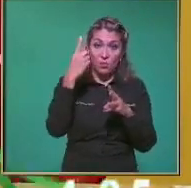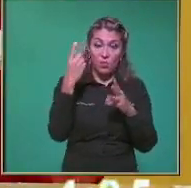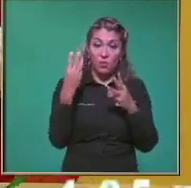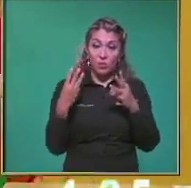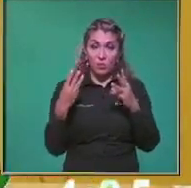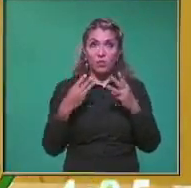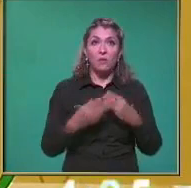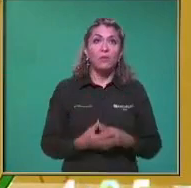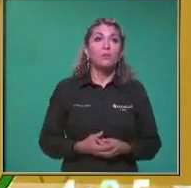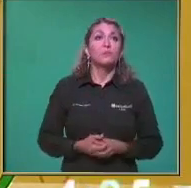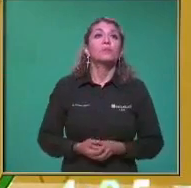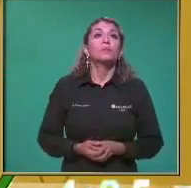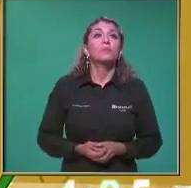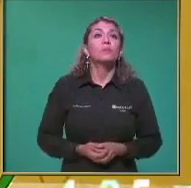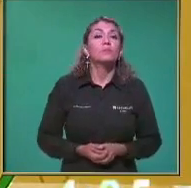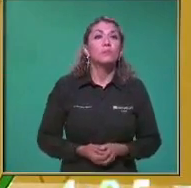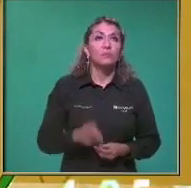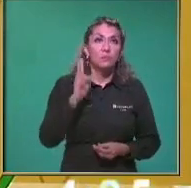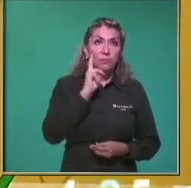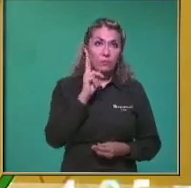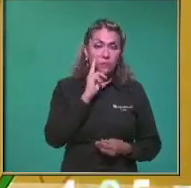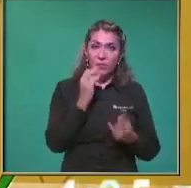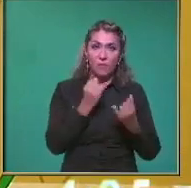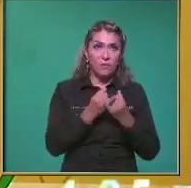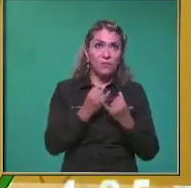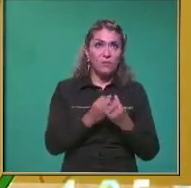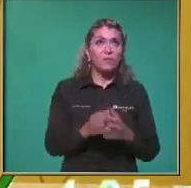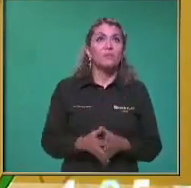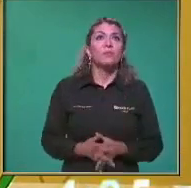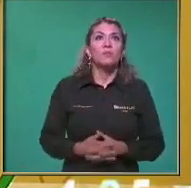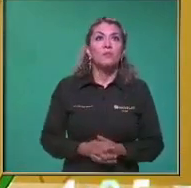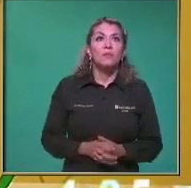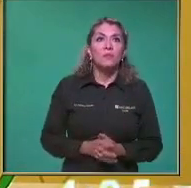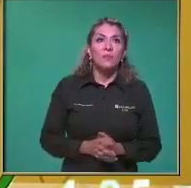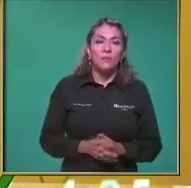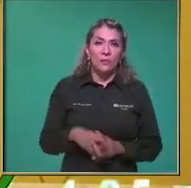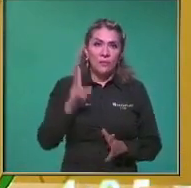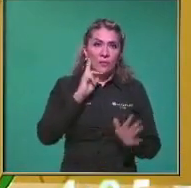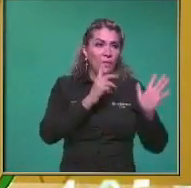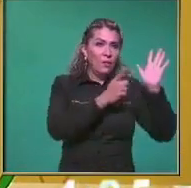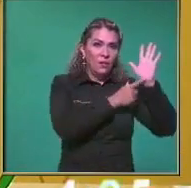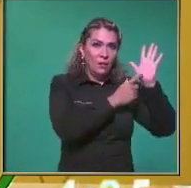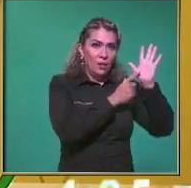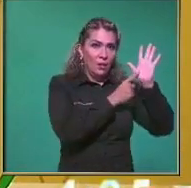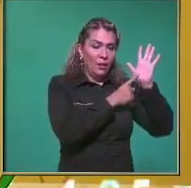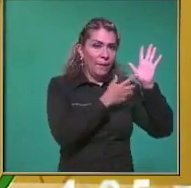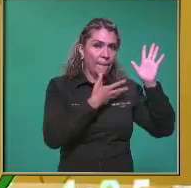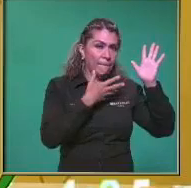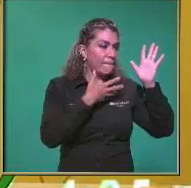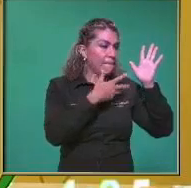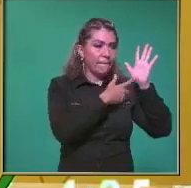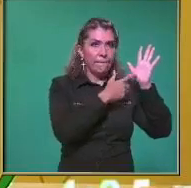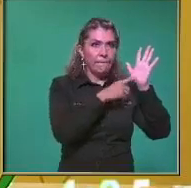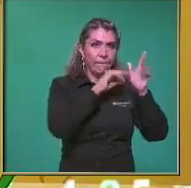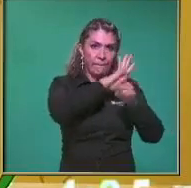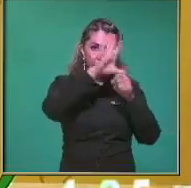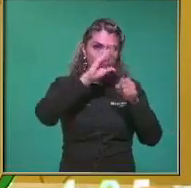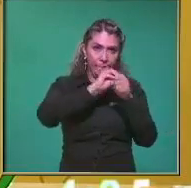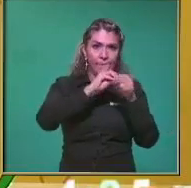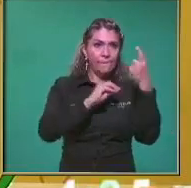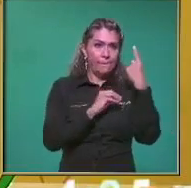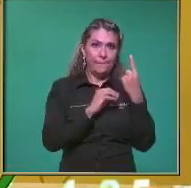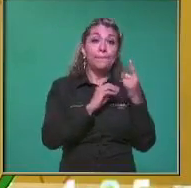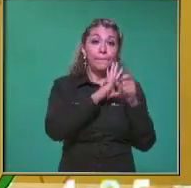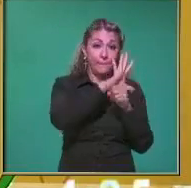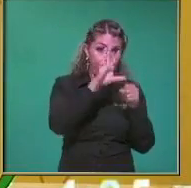tercios. Bueno, si vemos la pantalla, nos vamos a dar cuenta que ahí tengo representados el entero, que